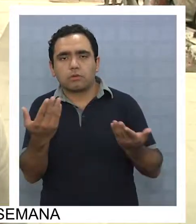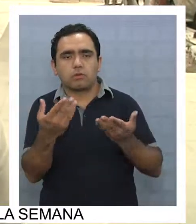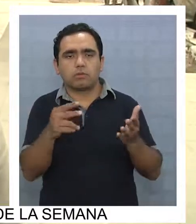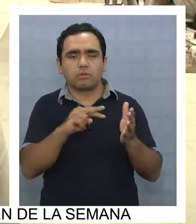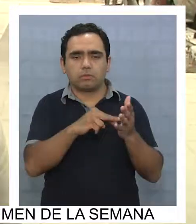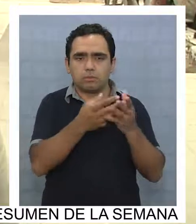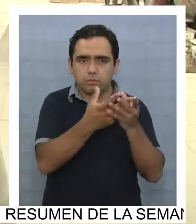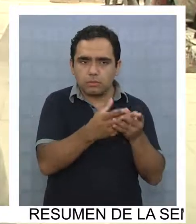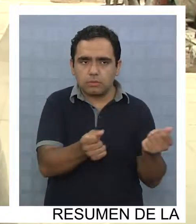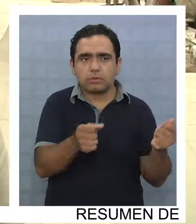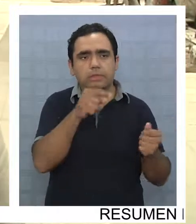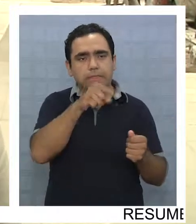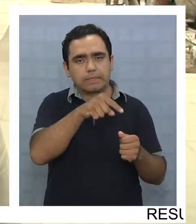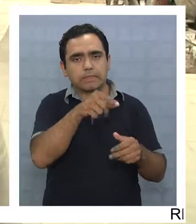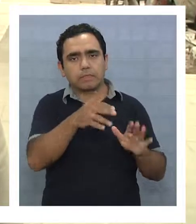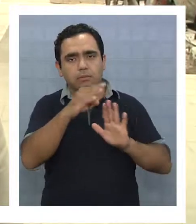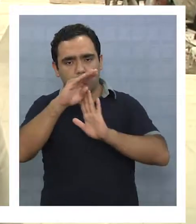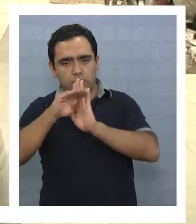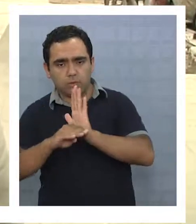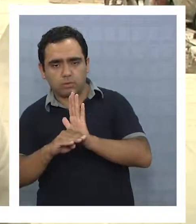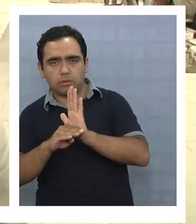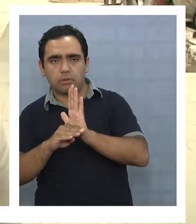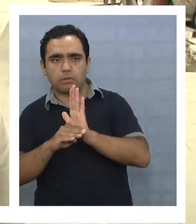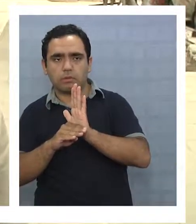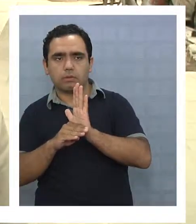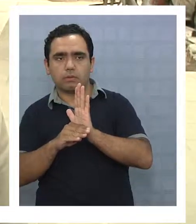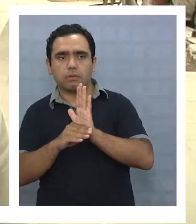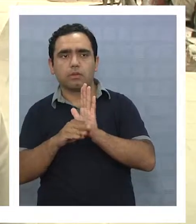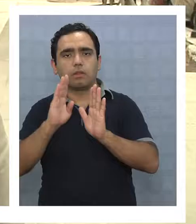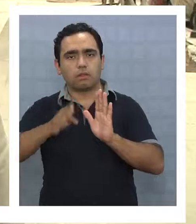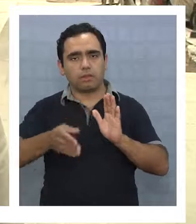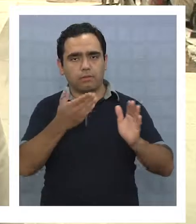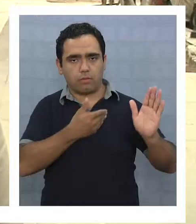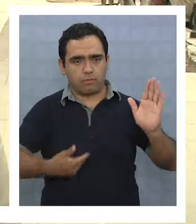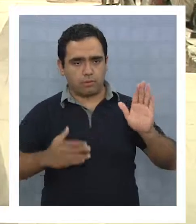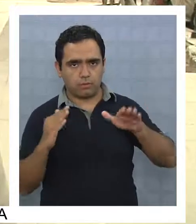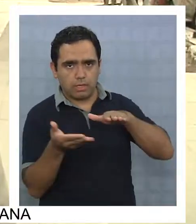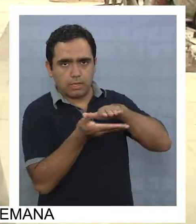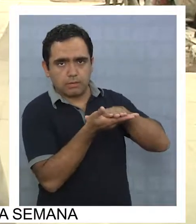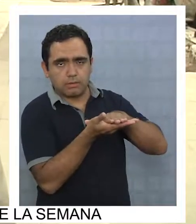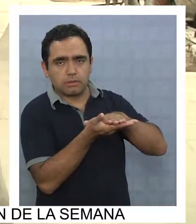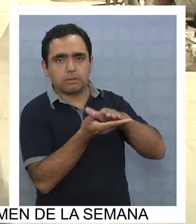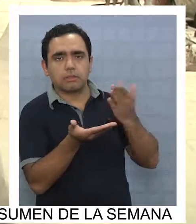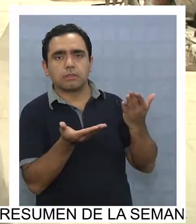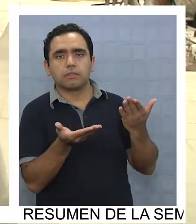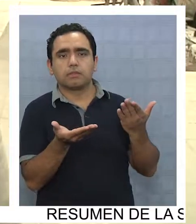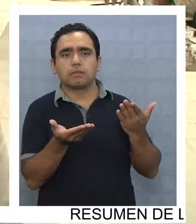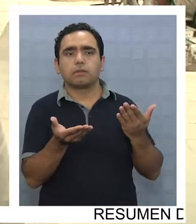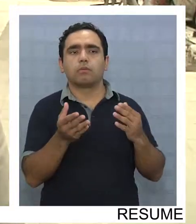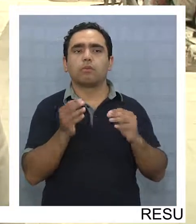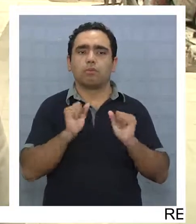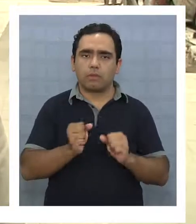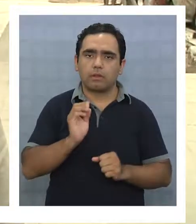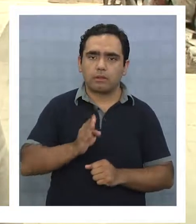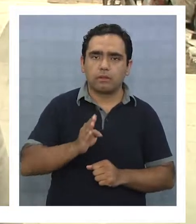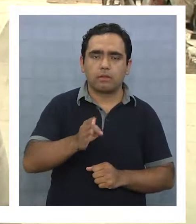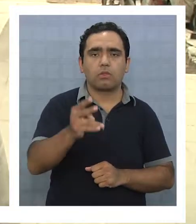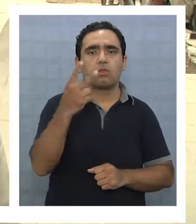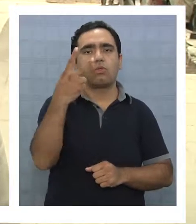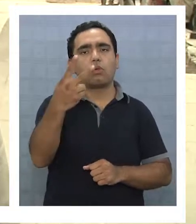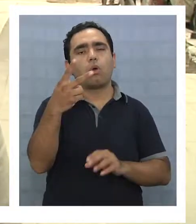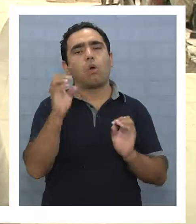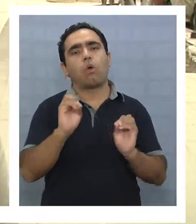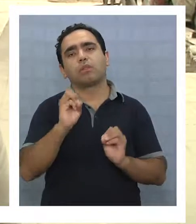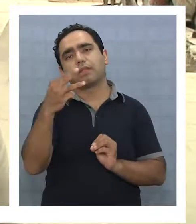resolver justamente este gran programa que deben ingresar al gobierno era poder avanzar con sueldos por dos o tres